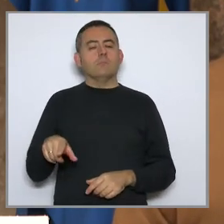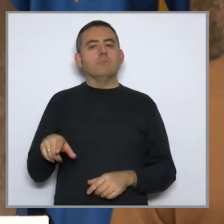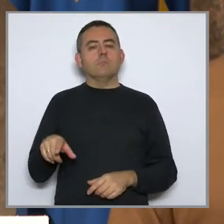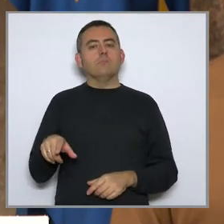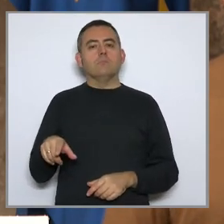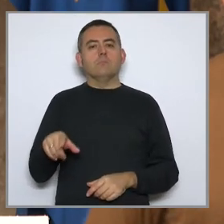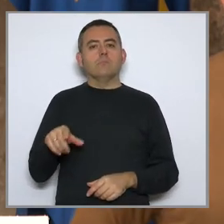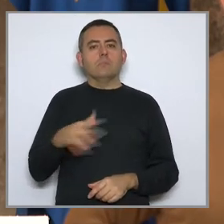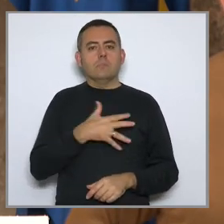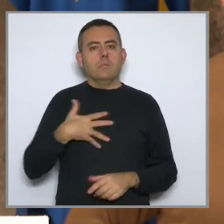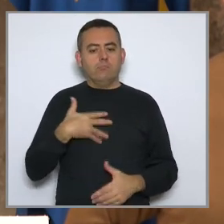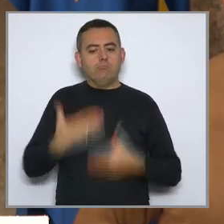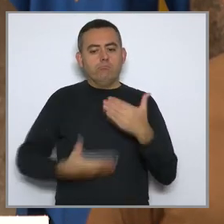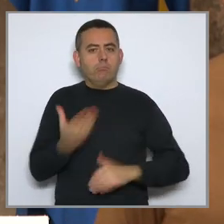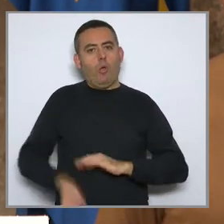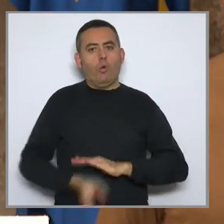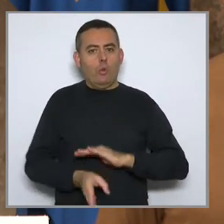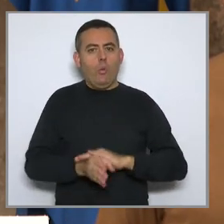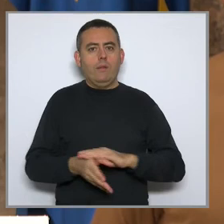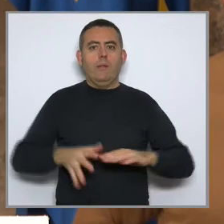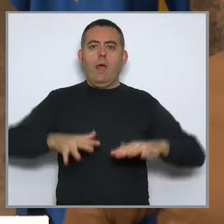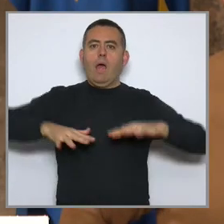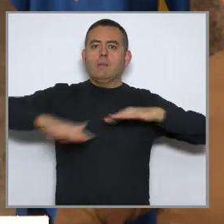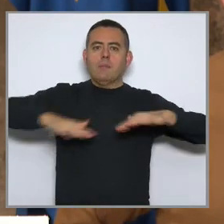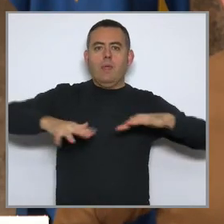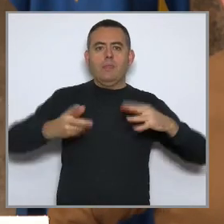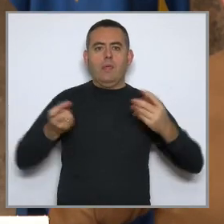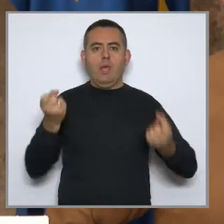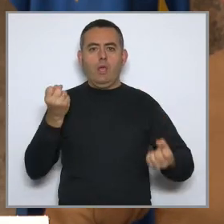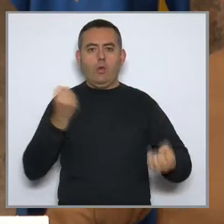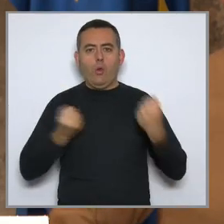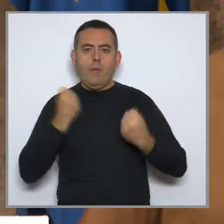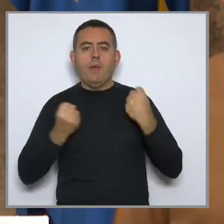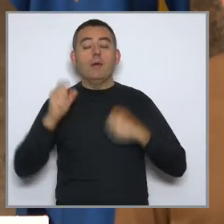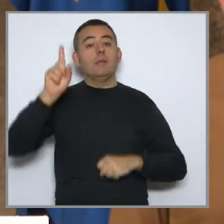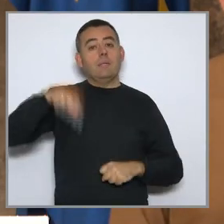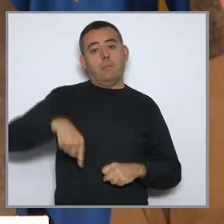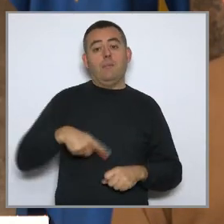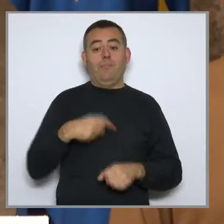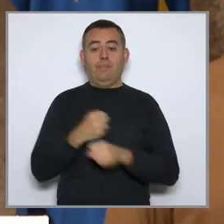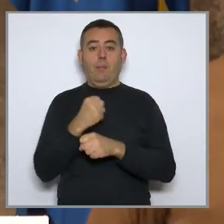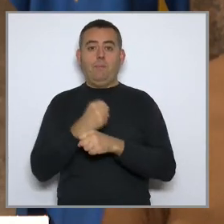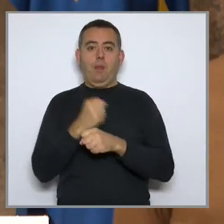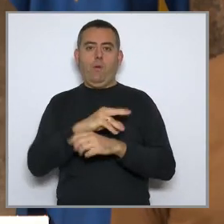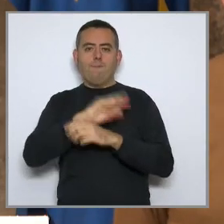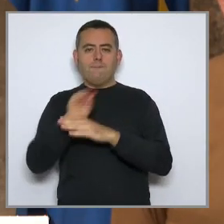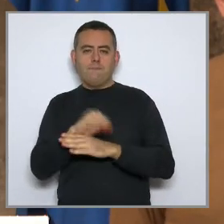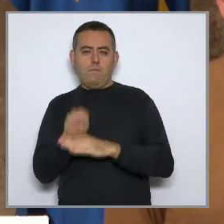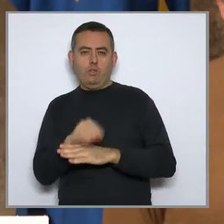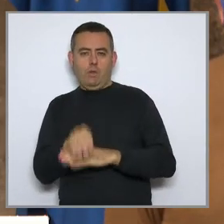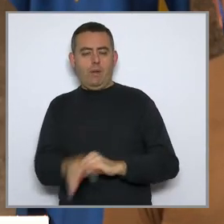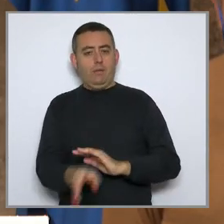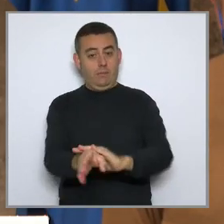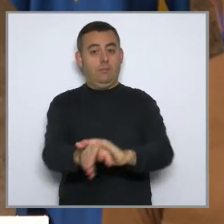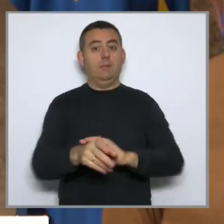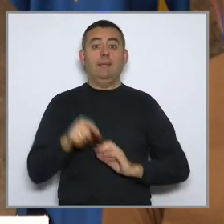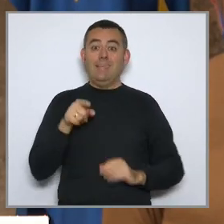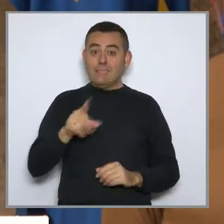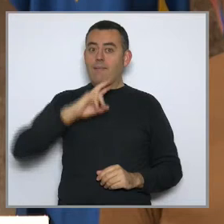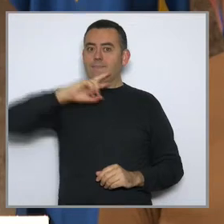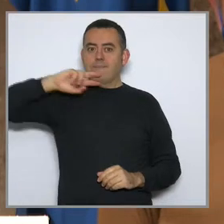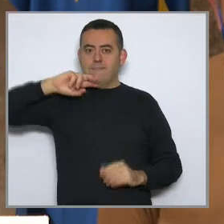la continuidad de la actividad económica y la preservación del empleo. Básicamente, ese es el gran valor que tiene desde el punto de